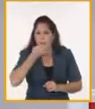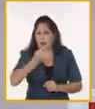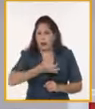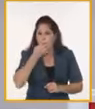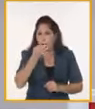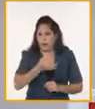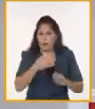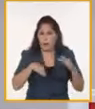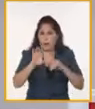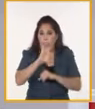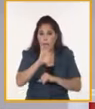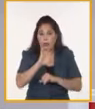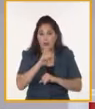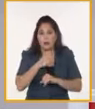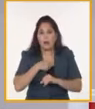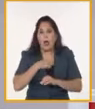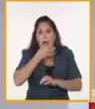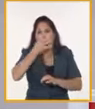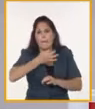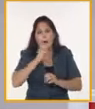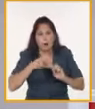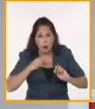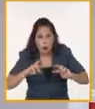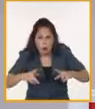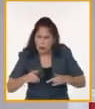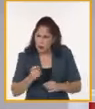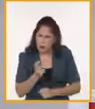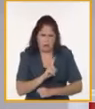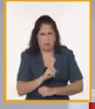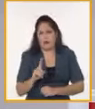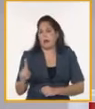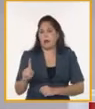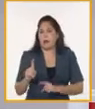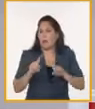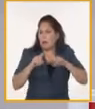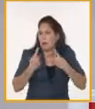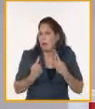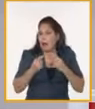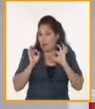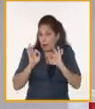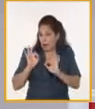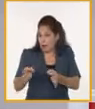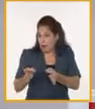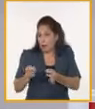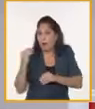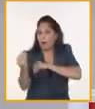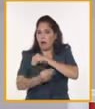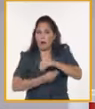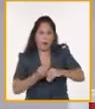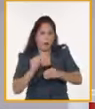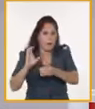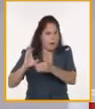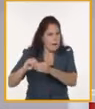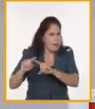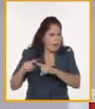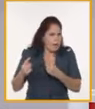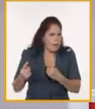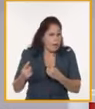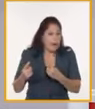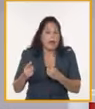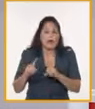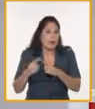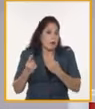anteriormente me exime de dar todos los argumentos de Por qué hacemos esa esas modifica iones eh Hay uno de mayor